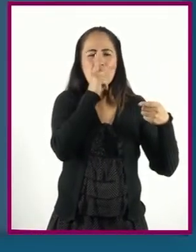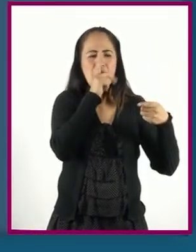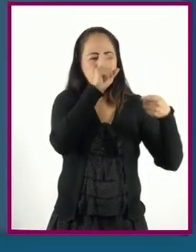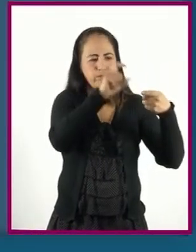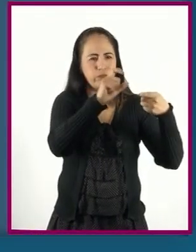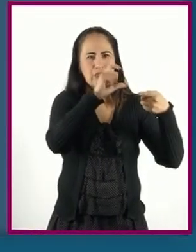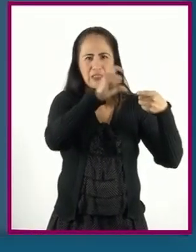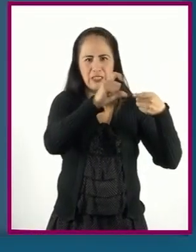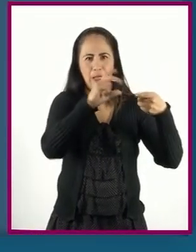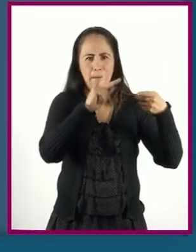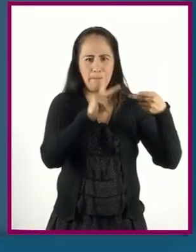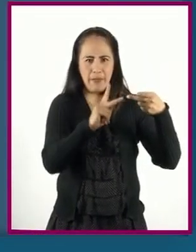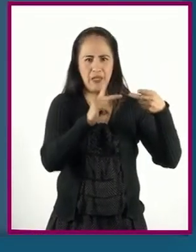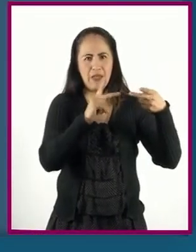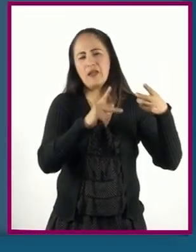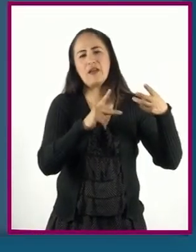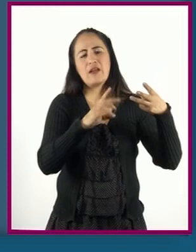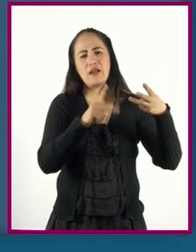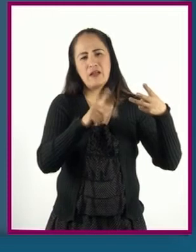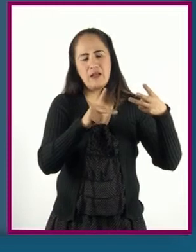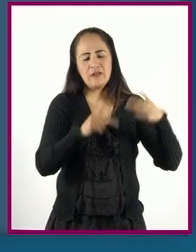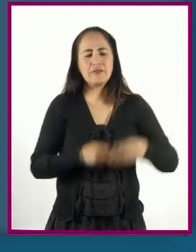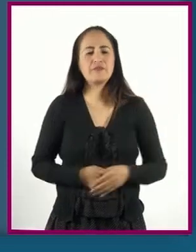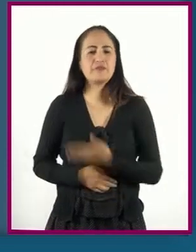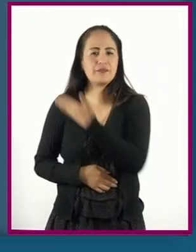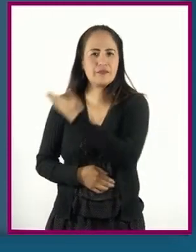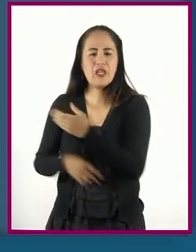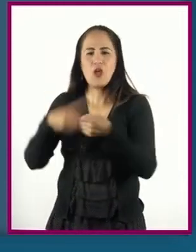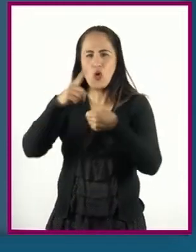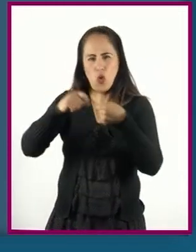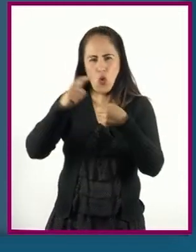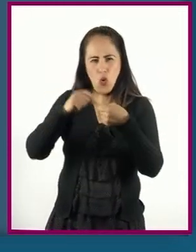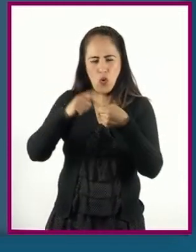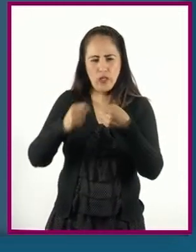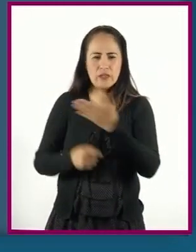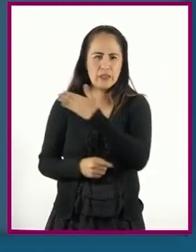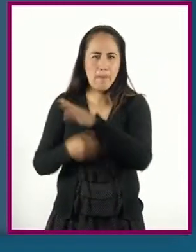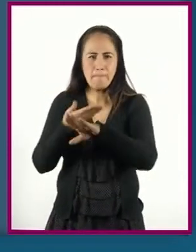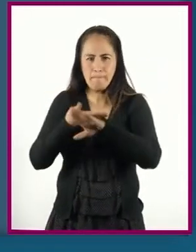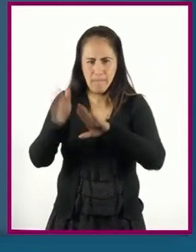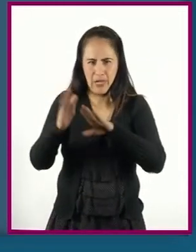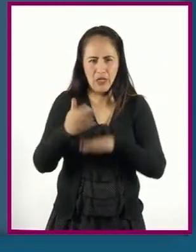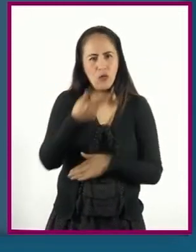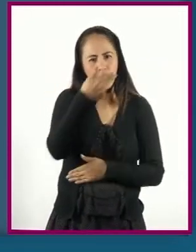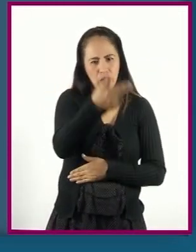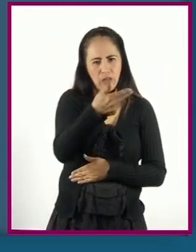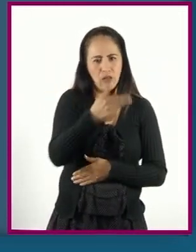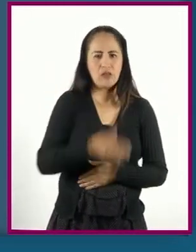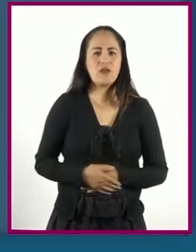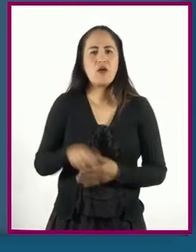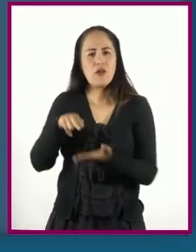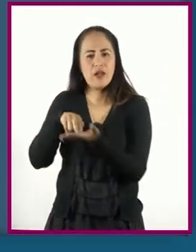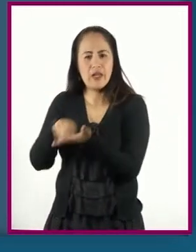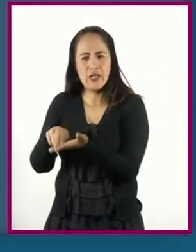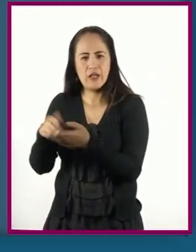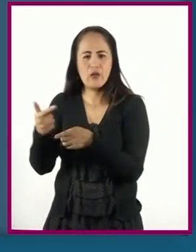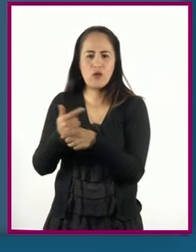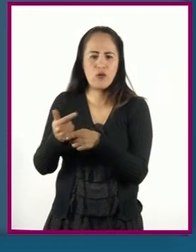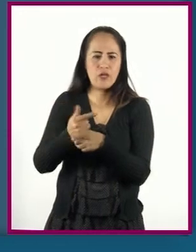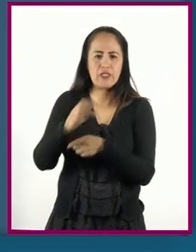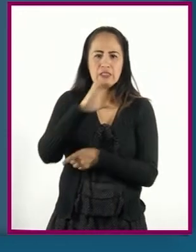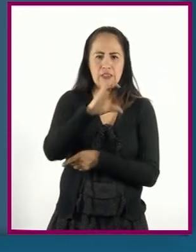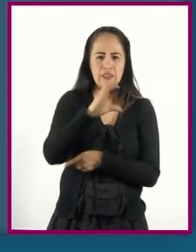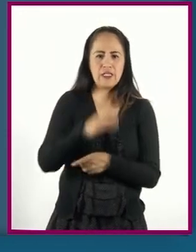Este código de colores aparece en la siguiente tabla y algunos ejemplos son color blanco para el hidrógeno, negro o gris para el